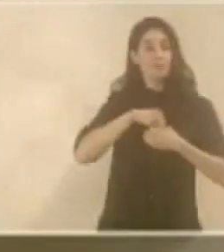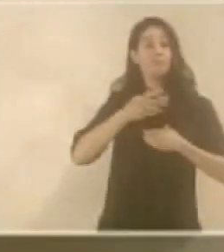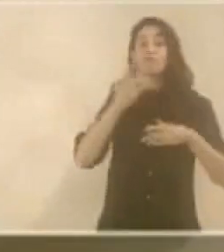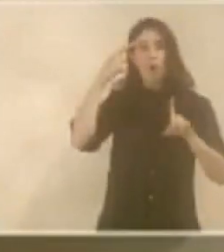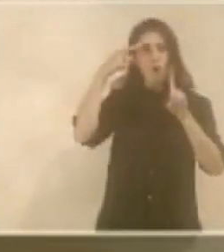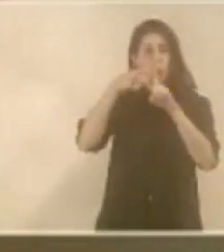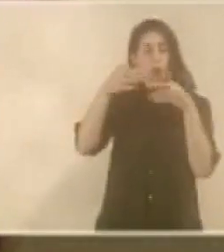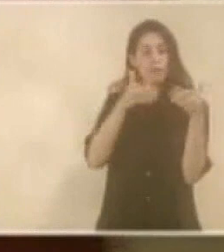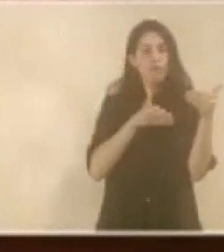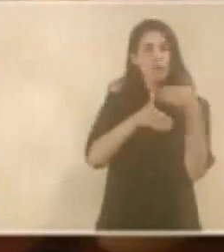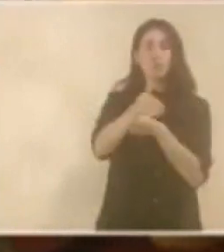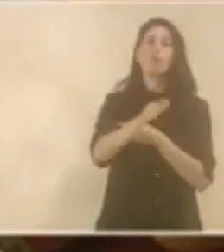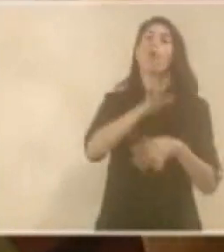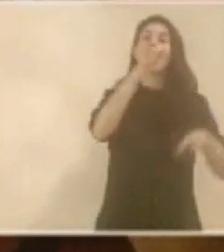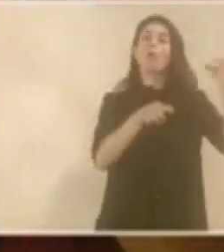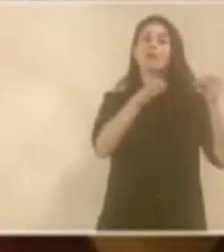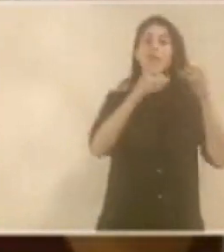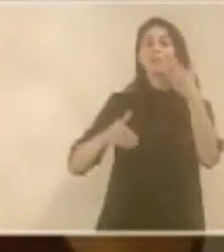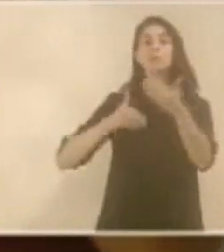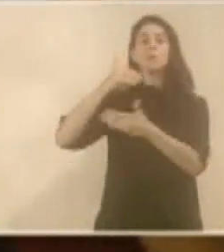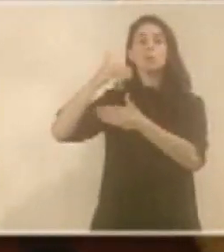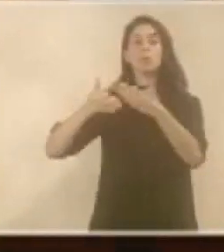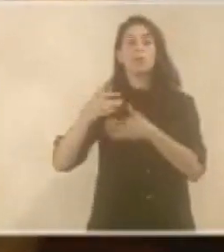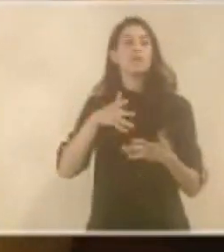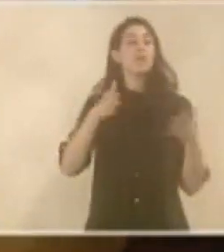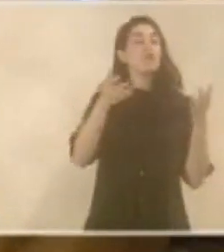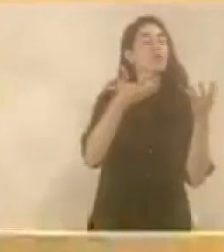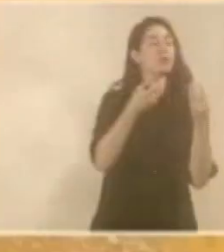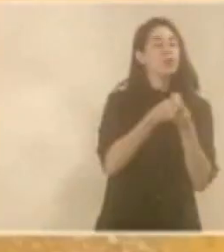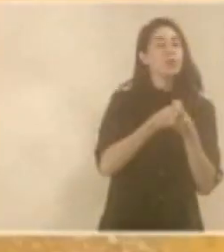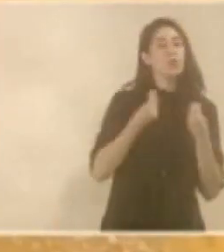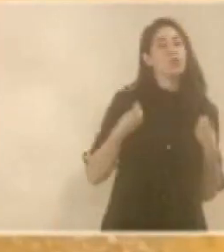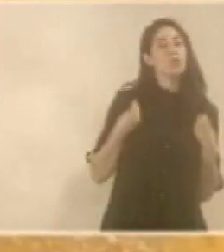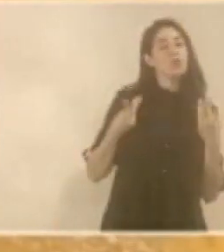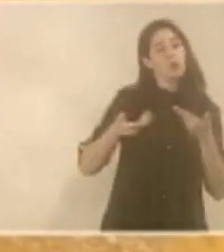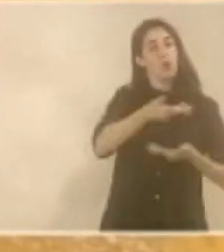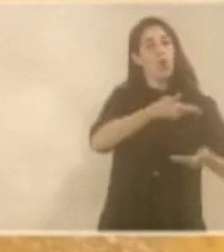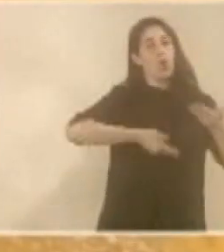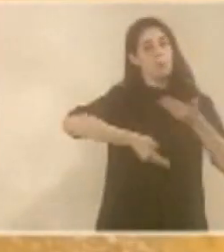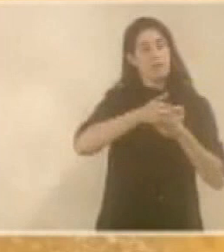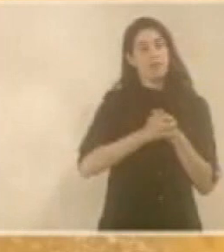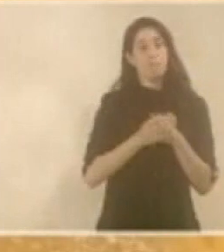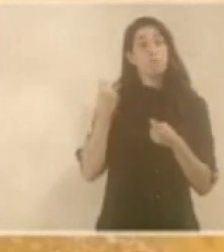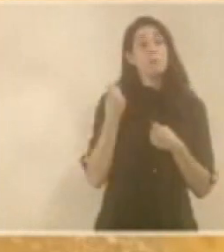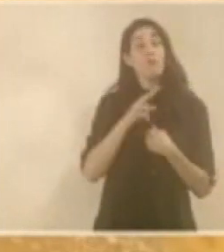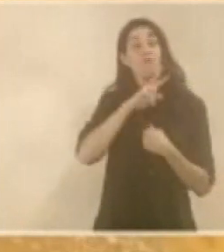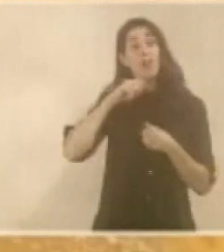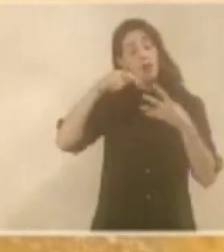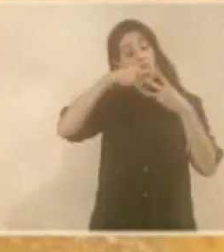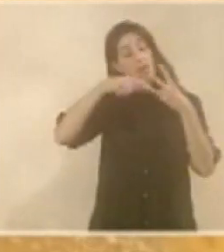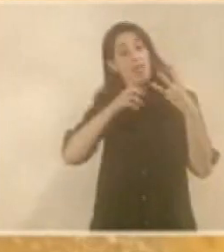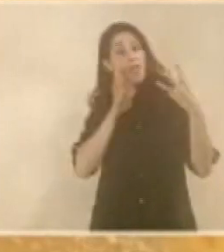justicia, el progreso y la convivencia. Unos valores que debemos hacer prevalecer frente a cualquier tentación